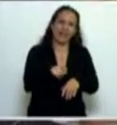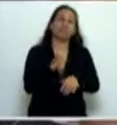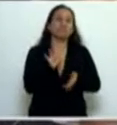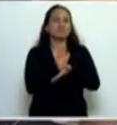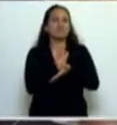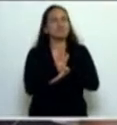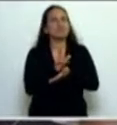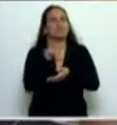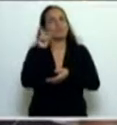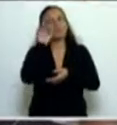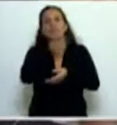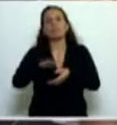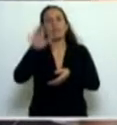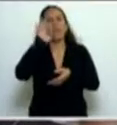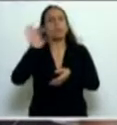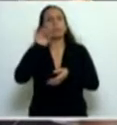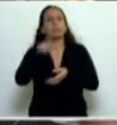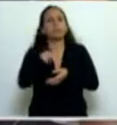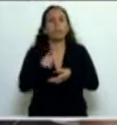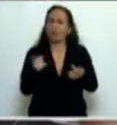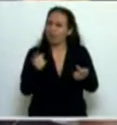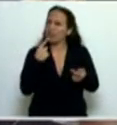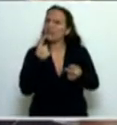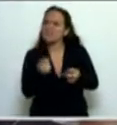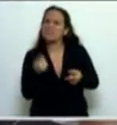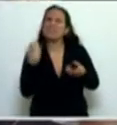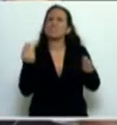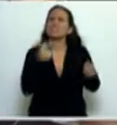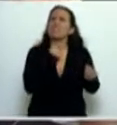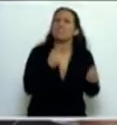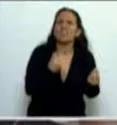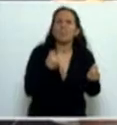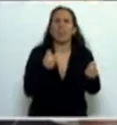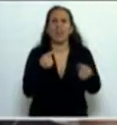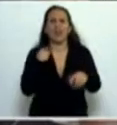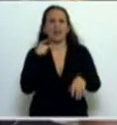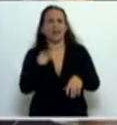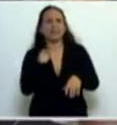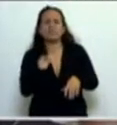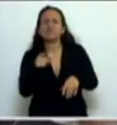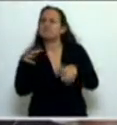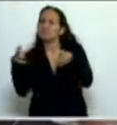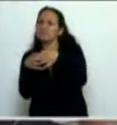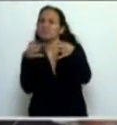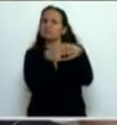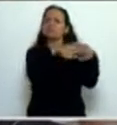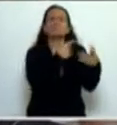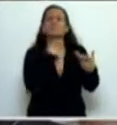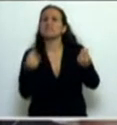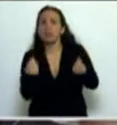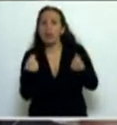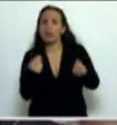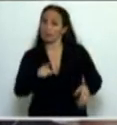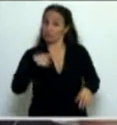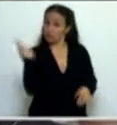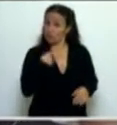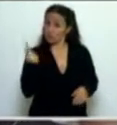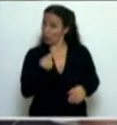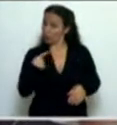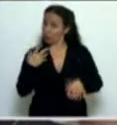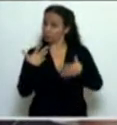podrán derogarla. Lo que me parece que deja muy en claro el tratamiento de esta ley, cuya aprobación, reitero, pedimos, es que frente a